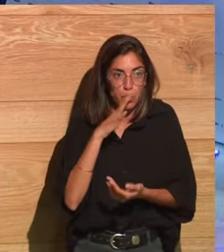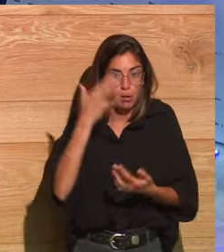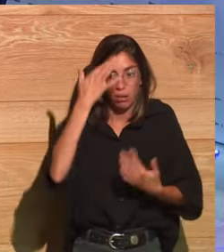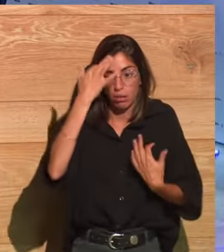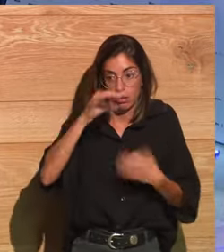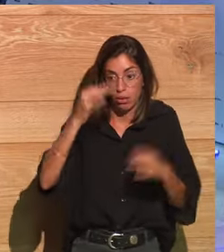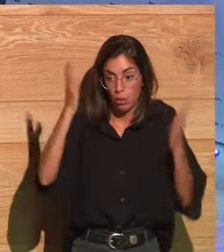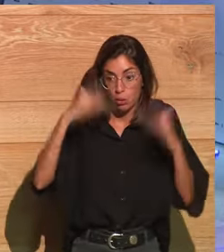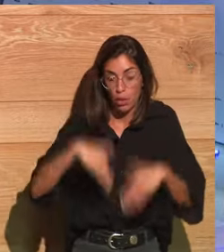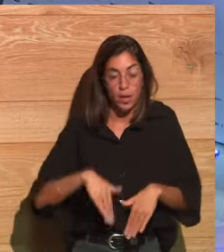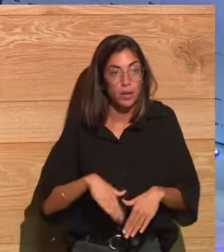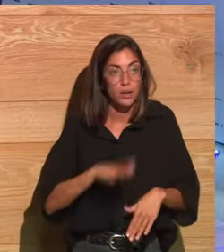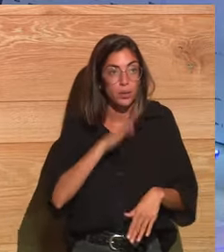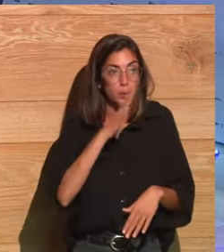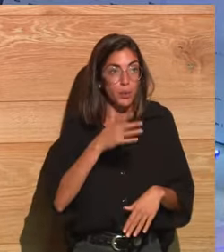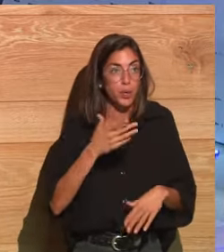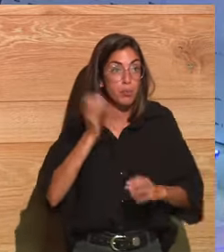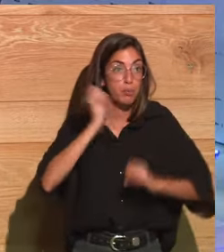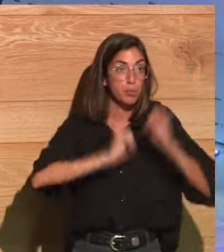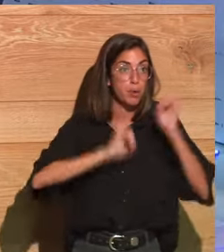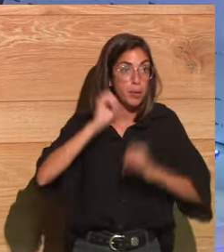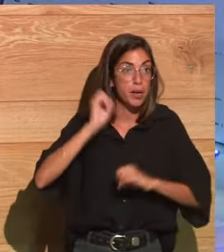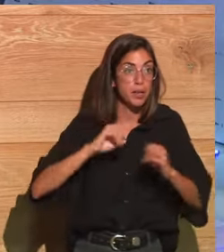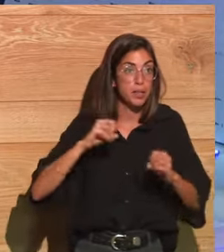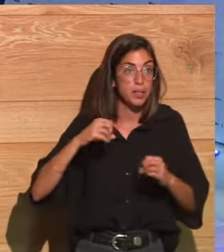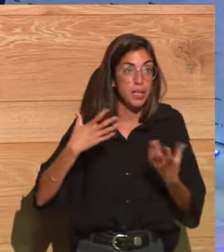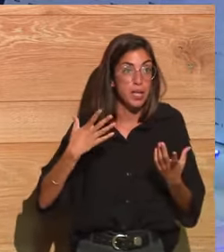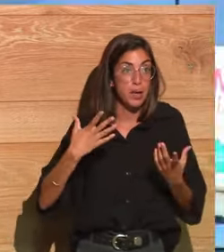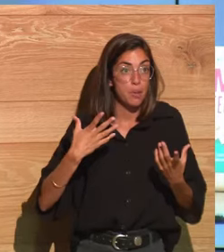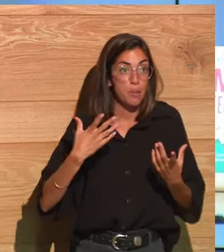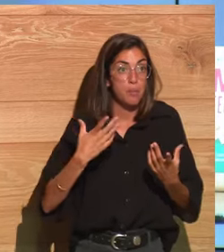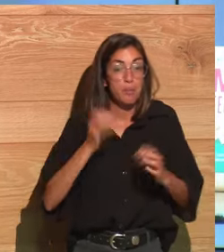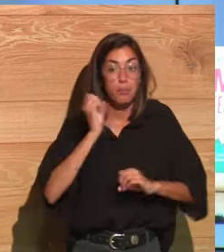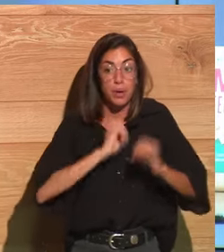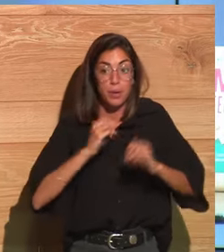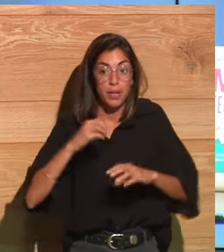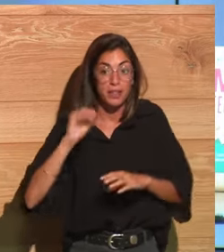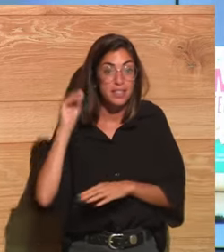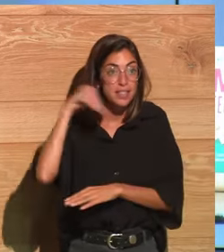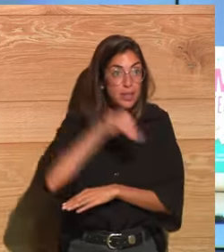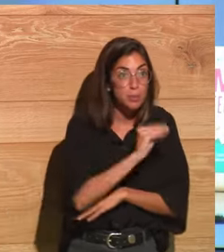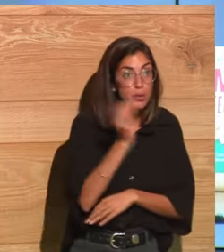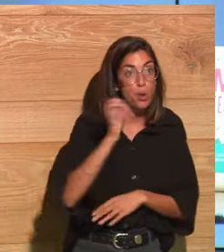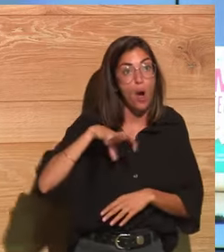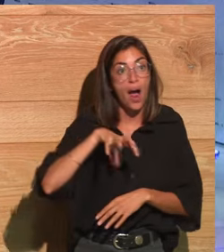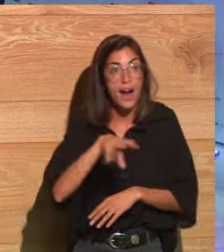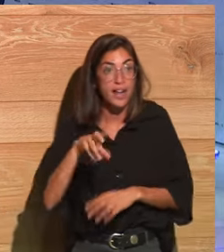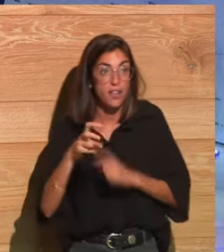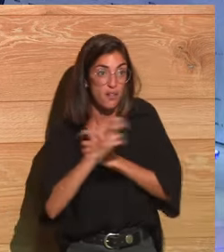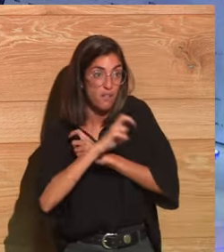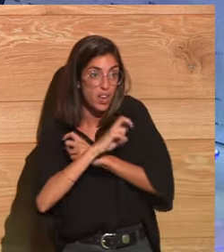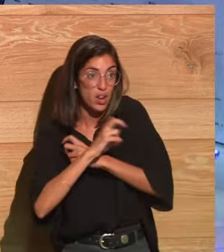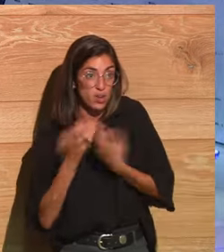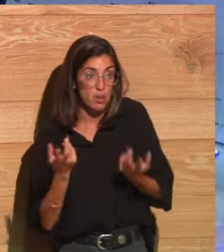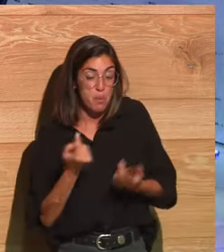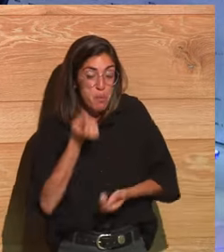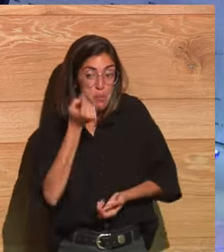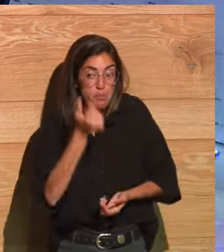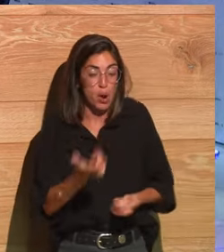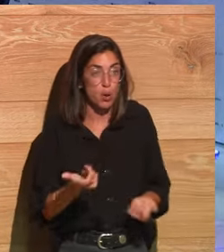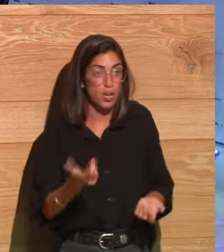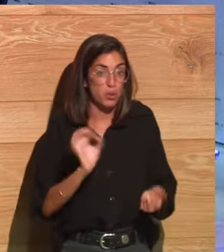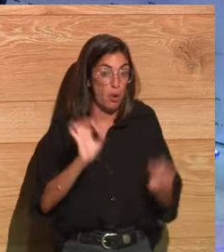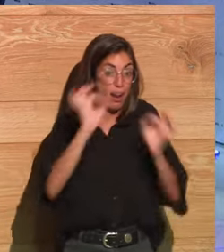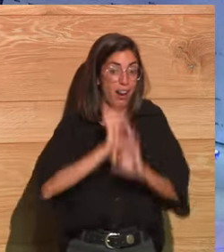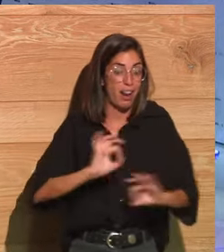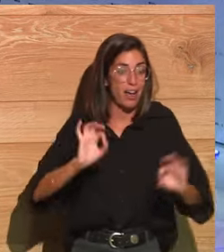las ciudades a día de hoy. ¿Cuántas probabilidades tenemos de encontrarnos una serpiente o una araña venenosa? Pocas o ningunas. O sea, te puedes una araña y encima no